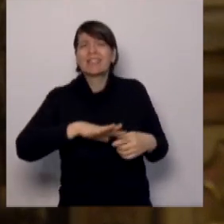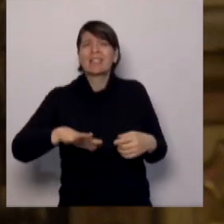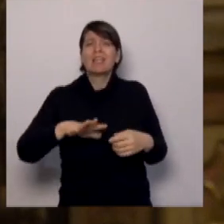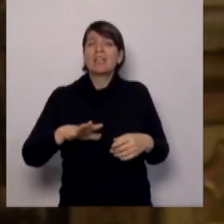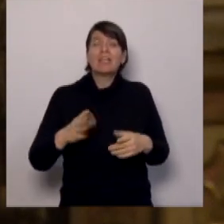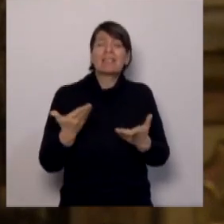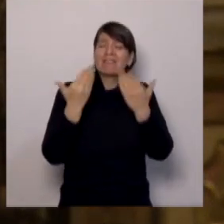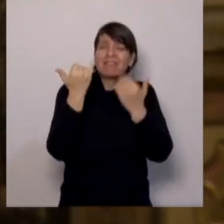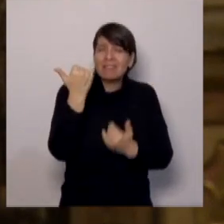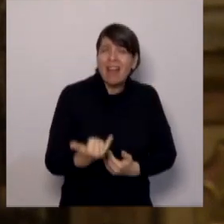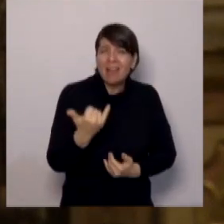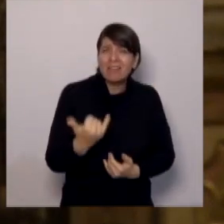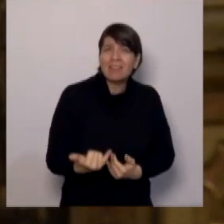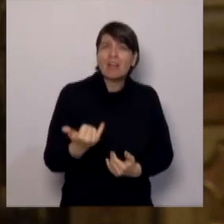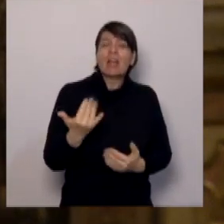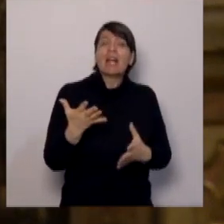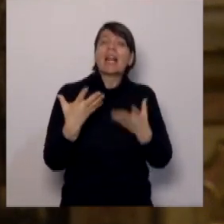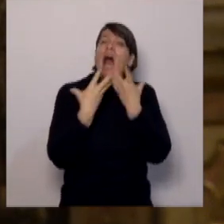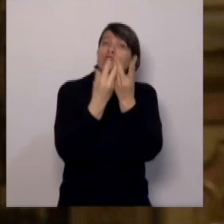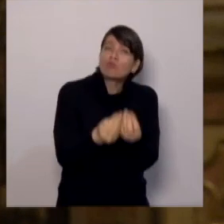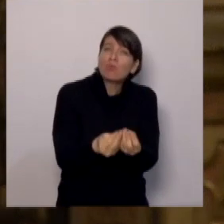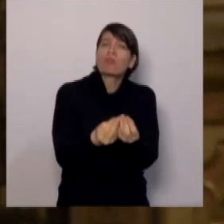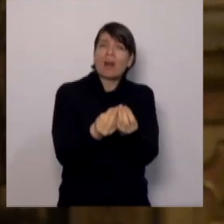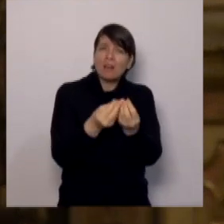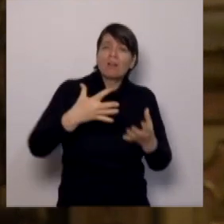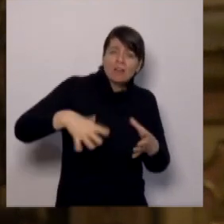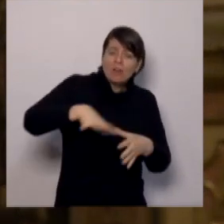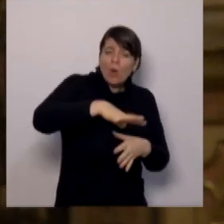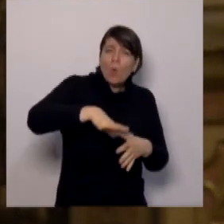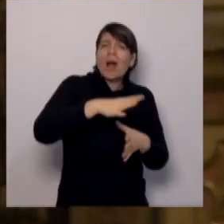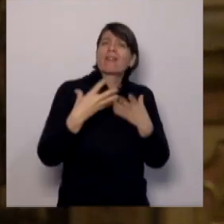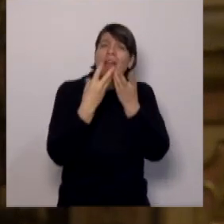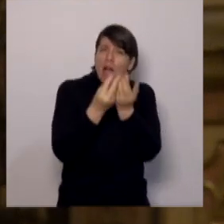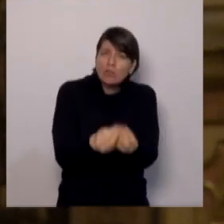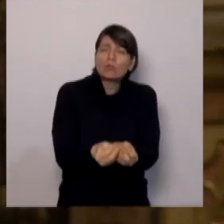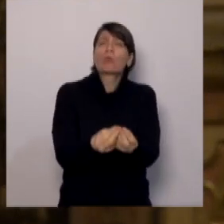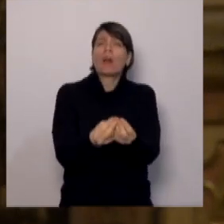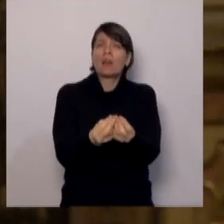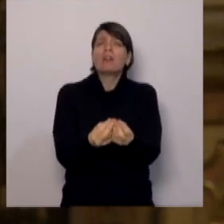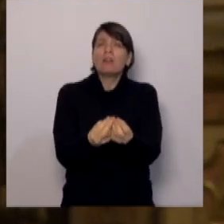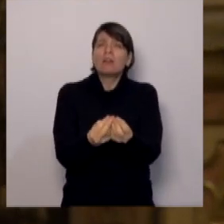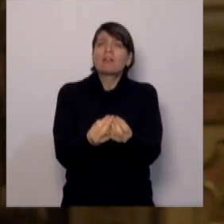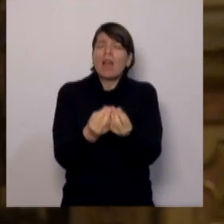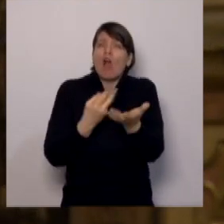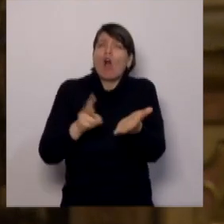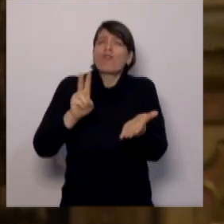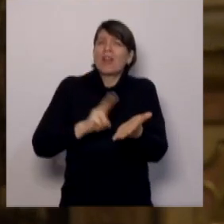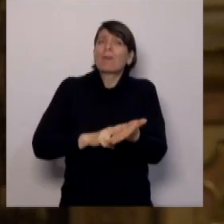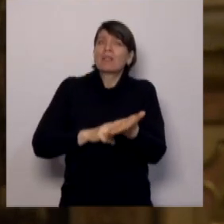y formas se presentan en los centros de caridad que reavivan